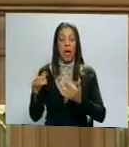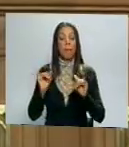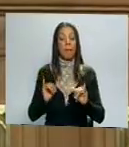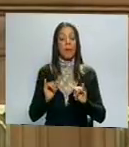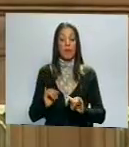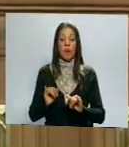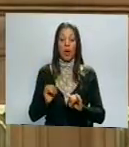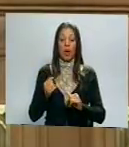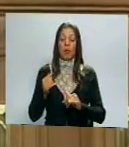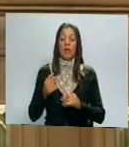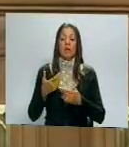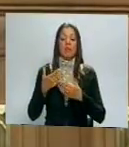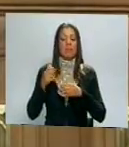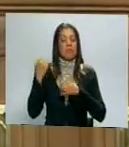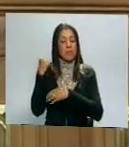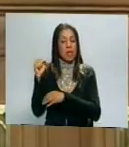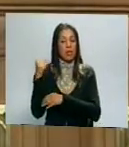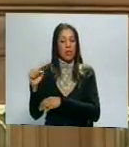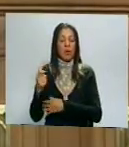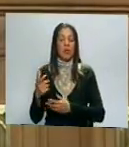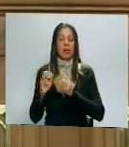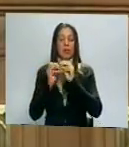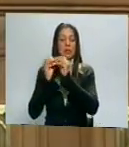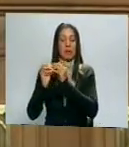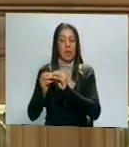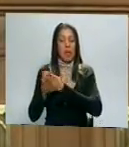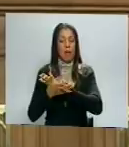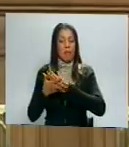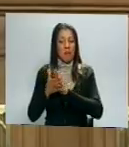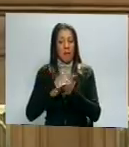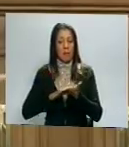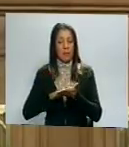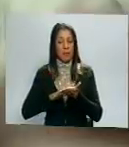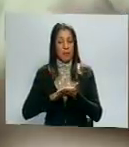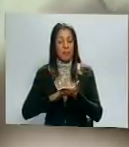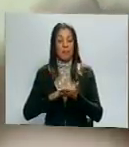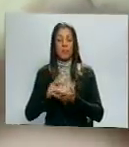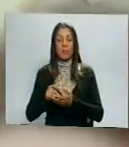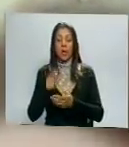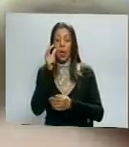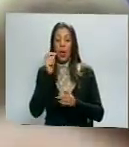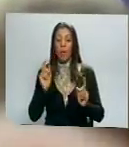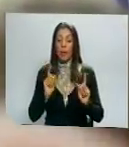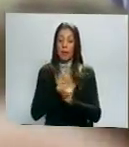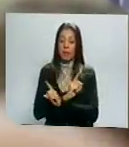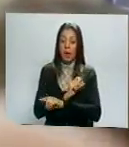arreglado para nada. Nadie vaya a pensar que ahora, porque pusieron a un señor,